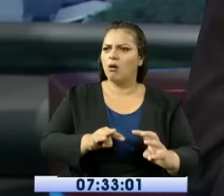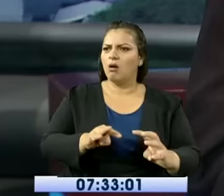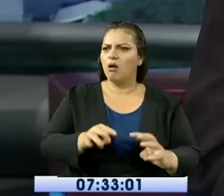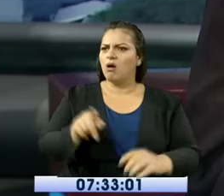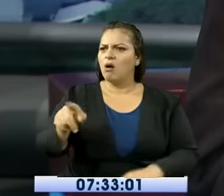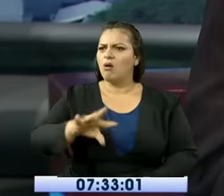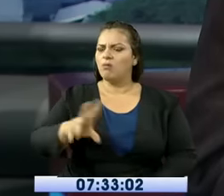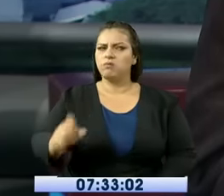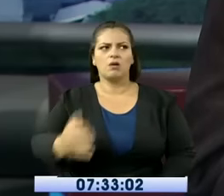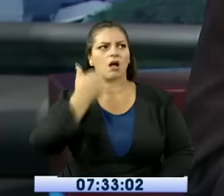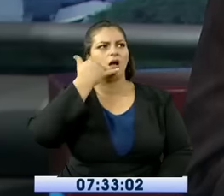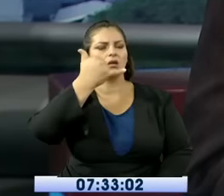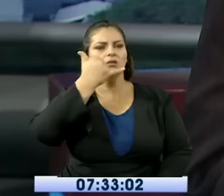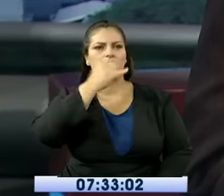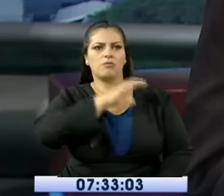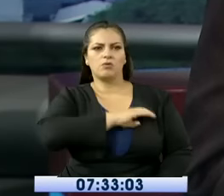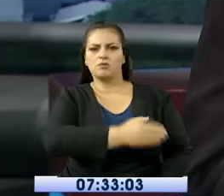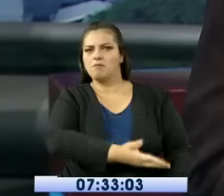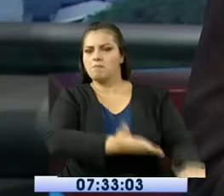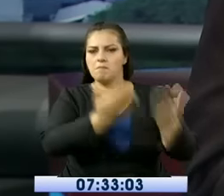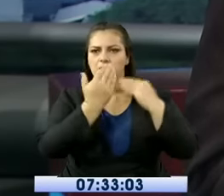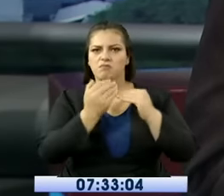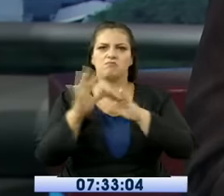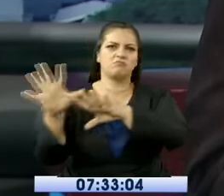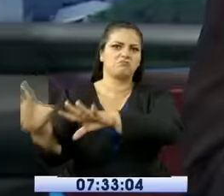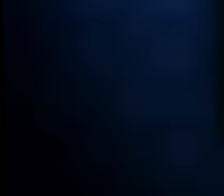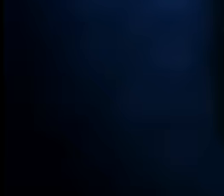el procedimiento en este caso.